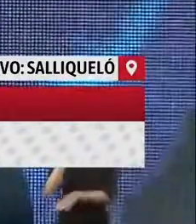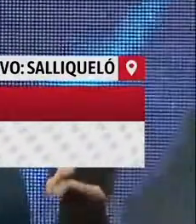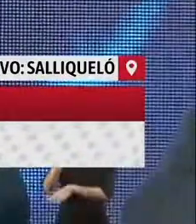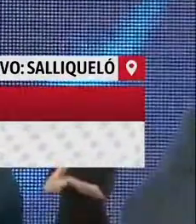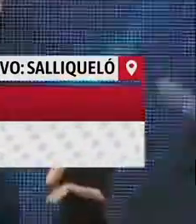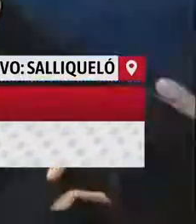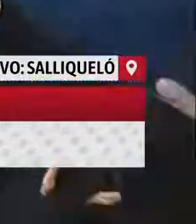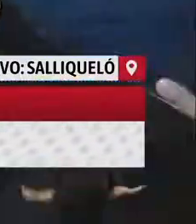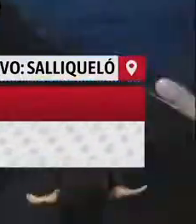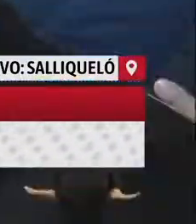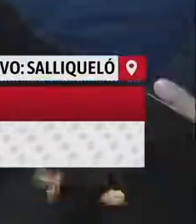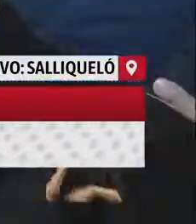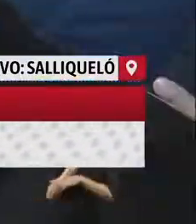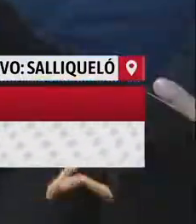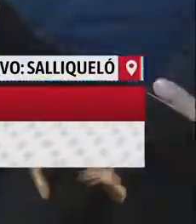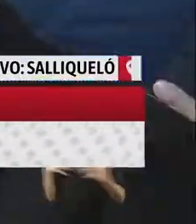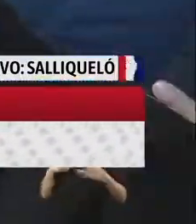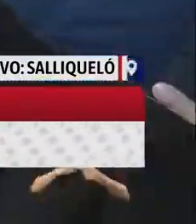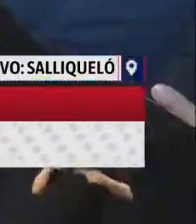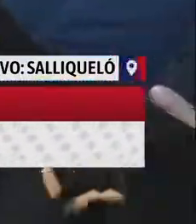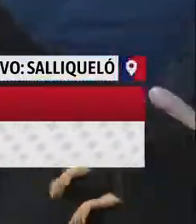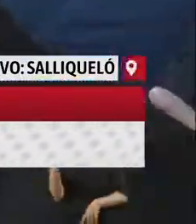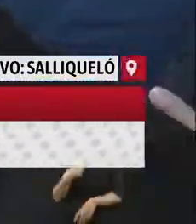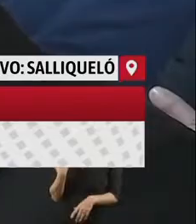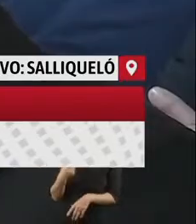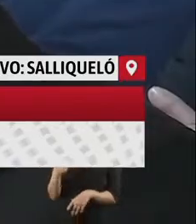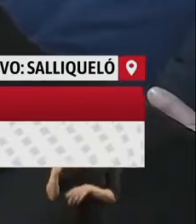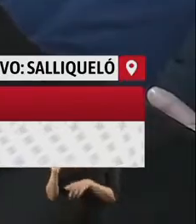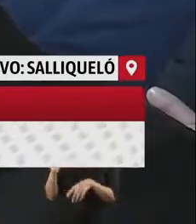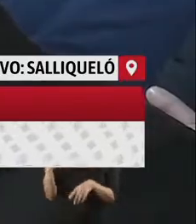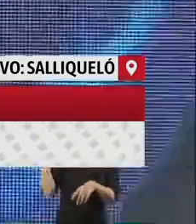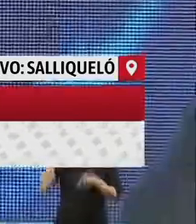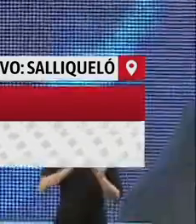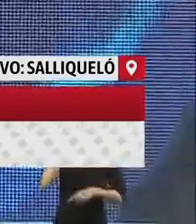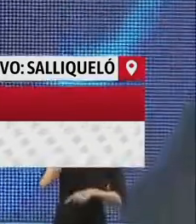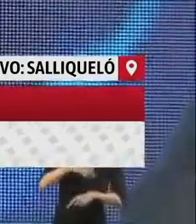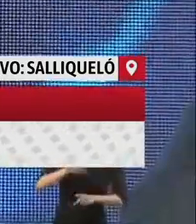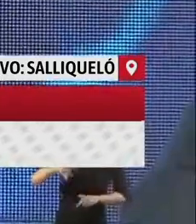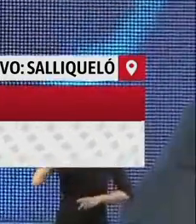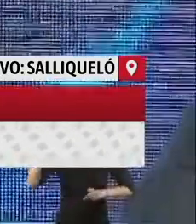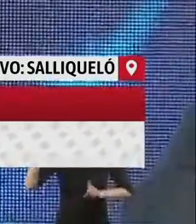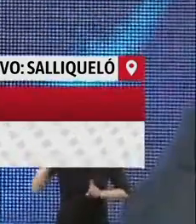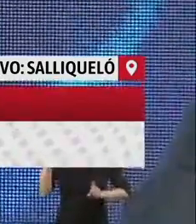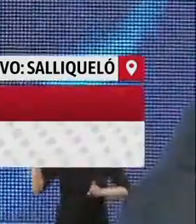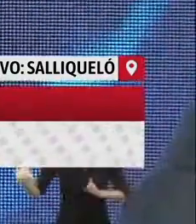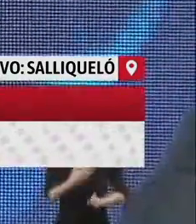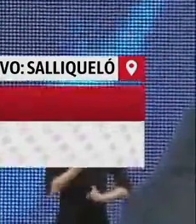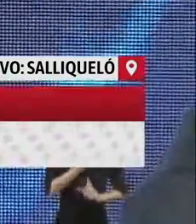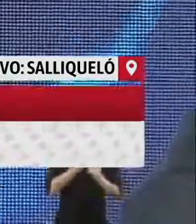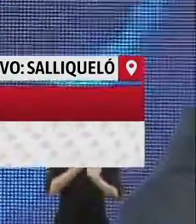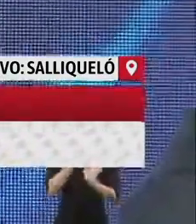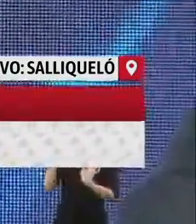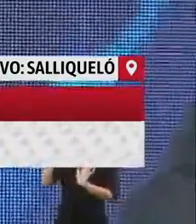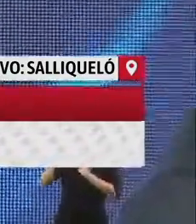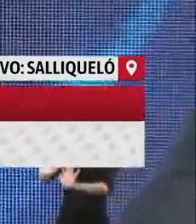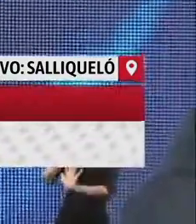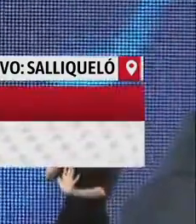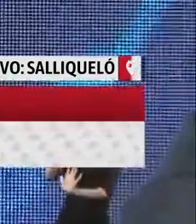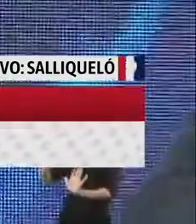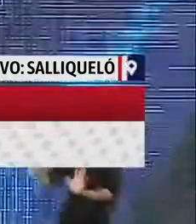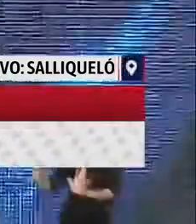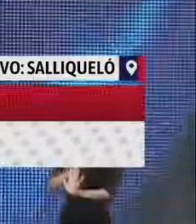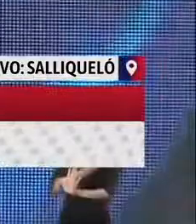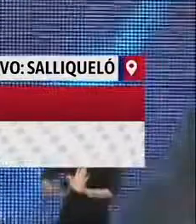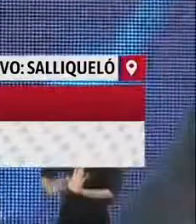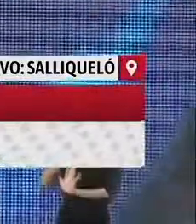es una pingüina por adopción, y hay otros pingüinos originarios. Pero yo quiero sumar dos reconocimientos a todos los que mencionó